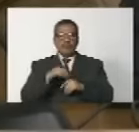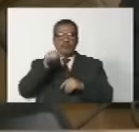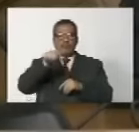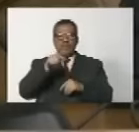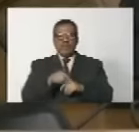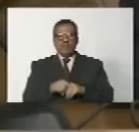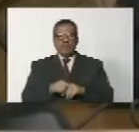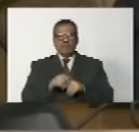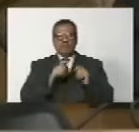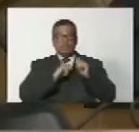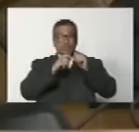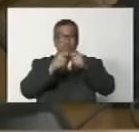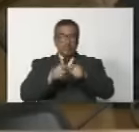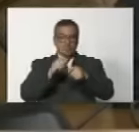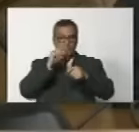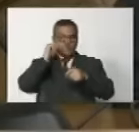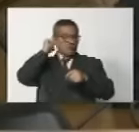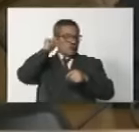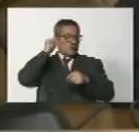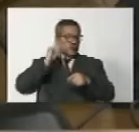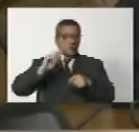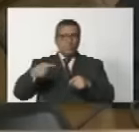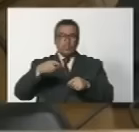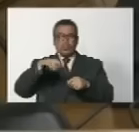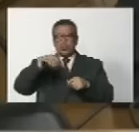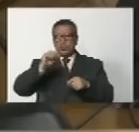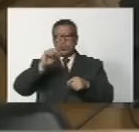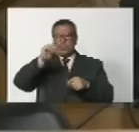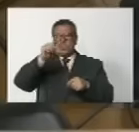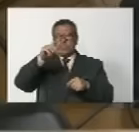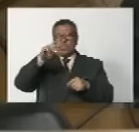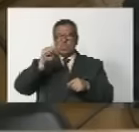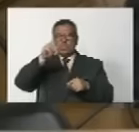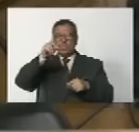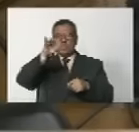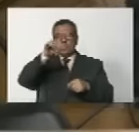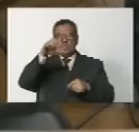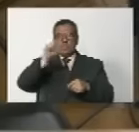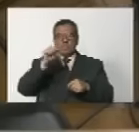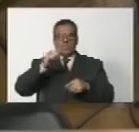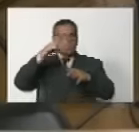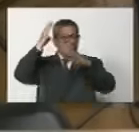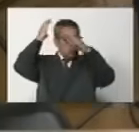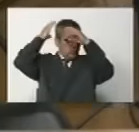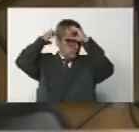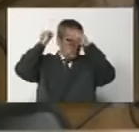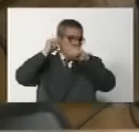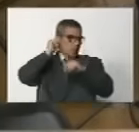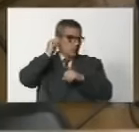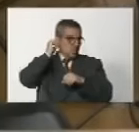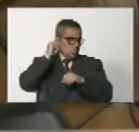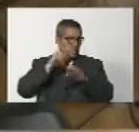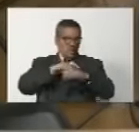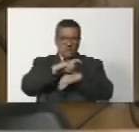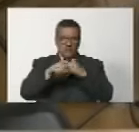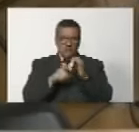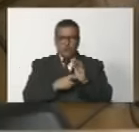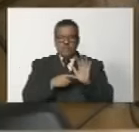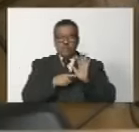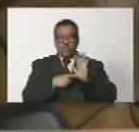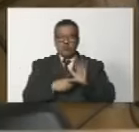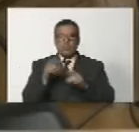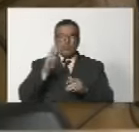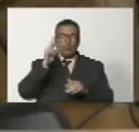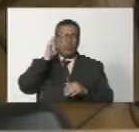Venezuela, para designar a la ciudadana Gladys María Gutiérrez Alvarado como embajadora extraordinaria y plenipotenciaria